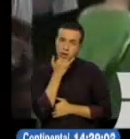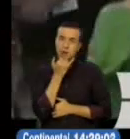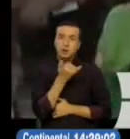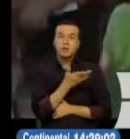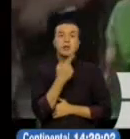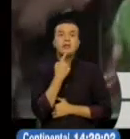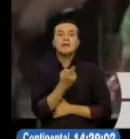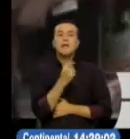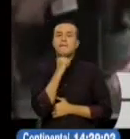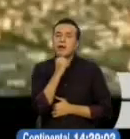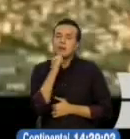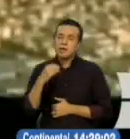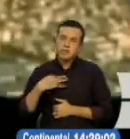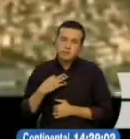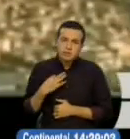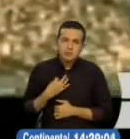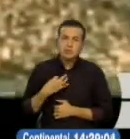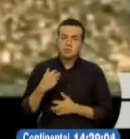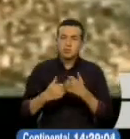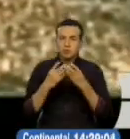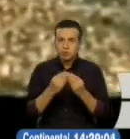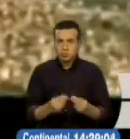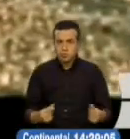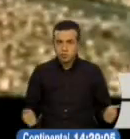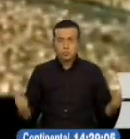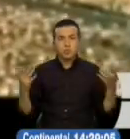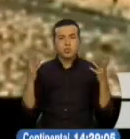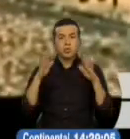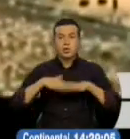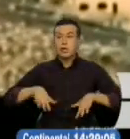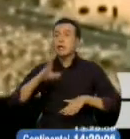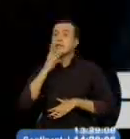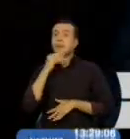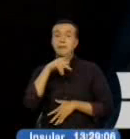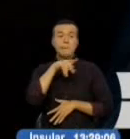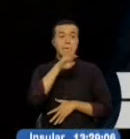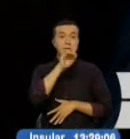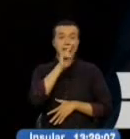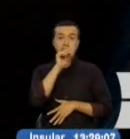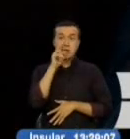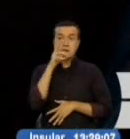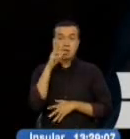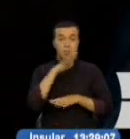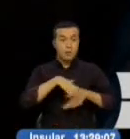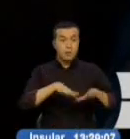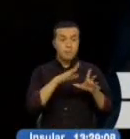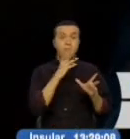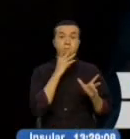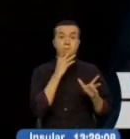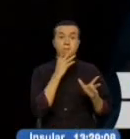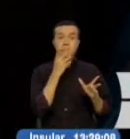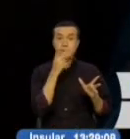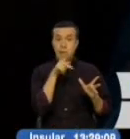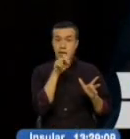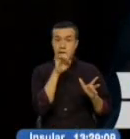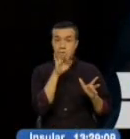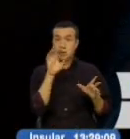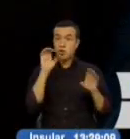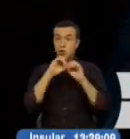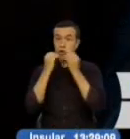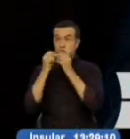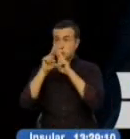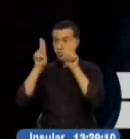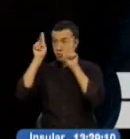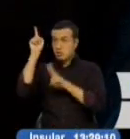existiría falta de voluntad para resolver el problema israelí-palestino. El pueblo palestino no necesita de este organismo